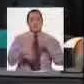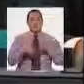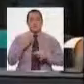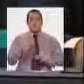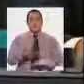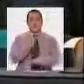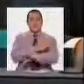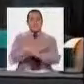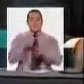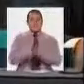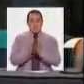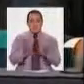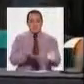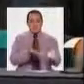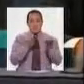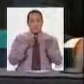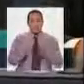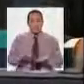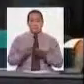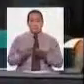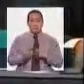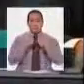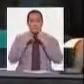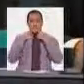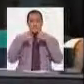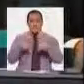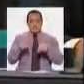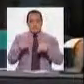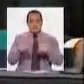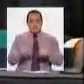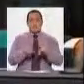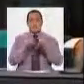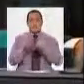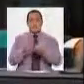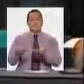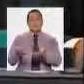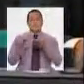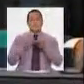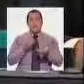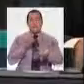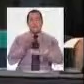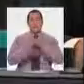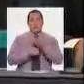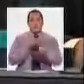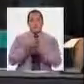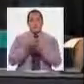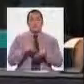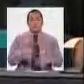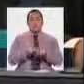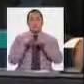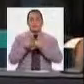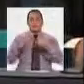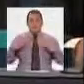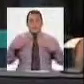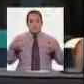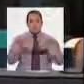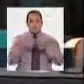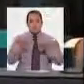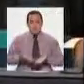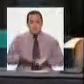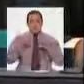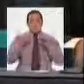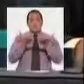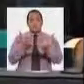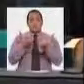que convoca, era justamente recibir información y que también nosotros